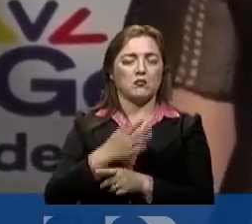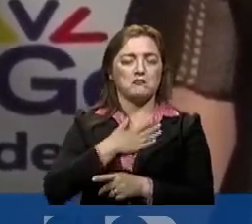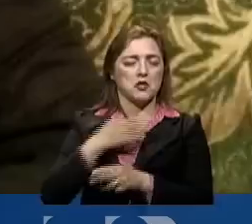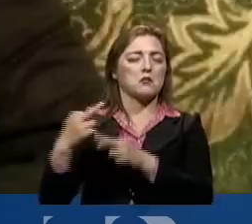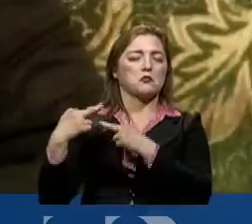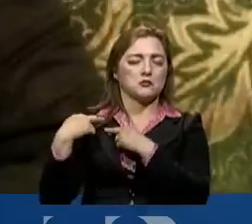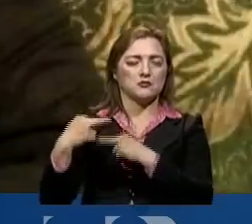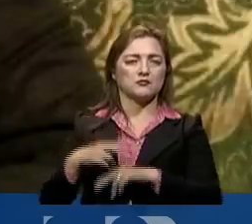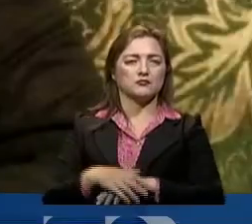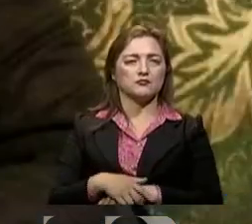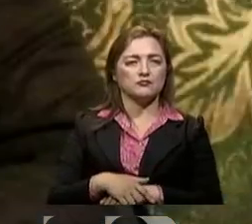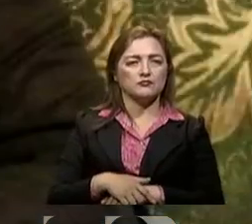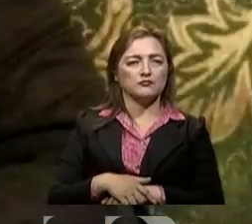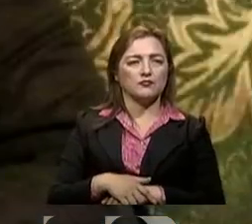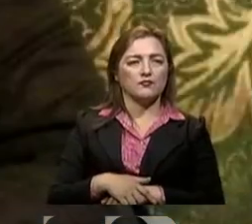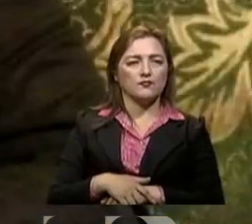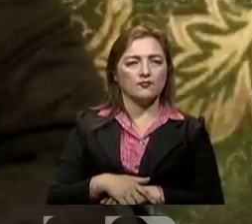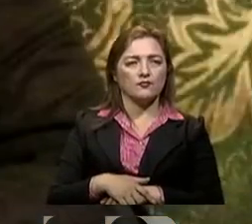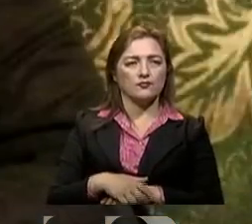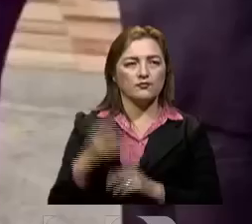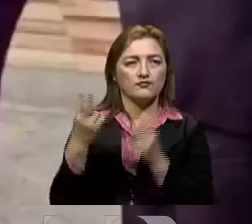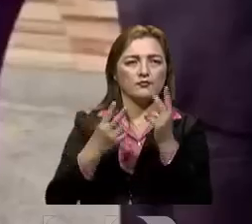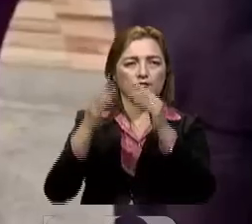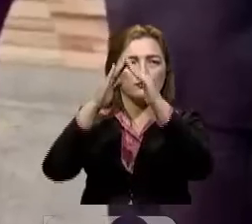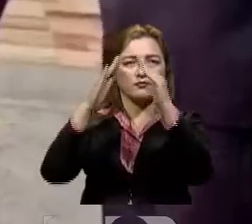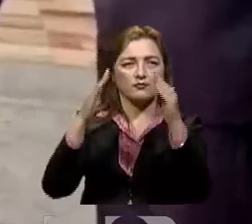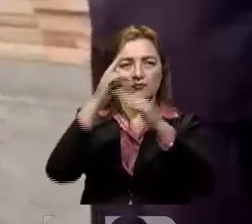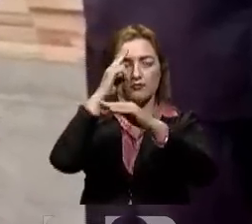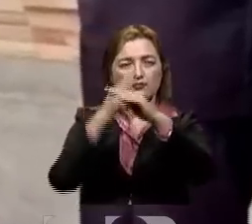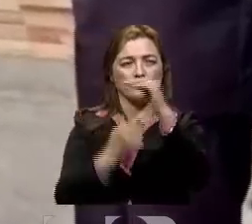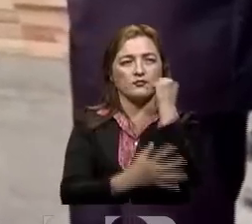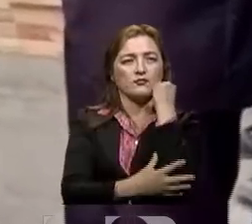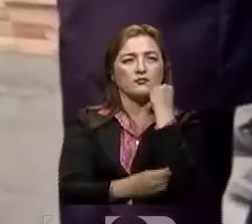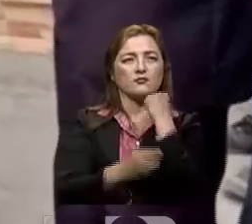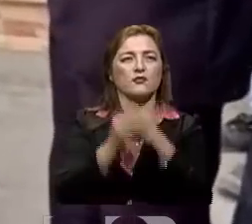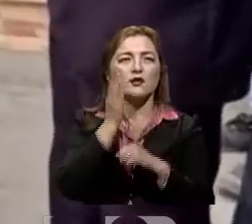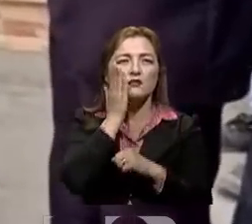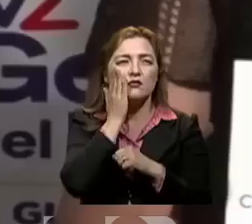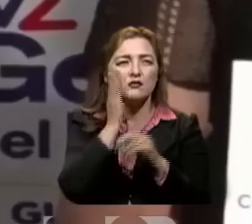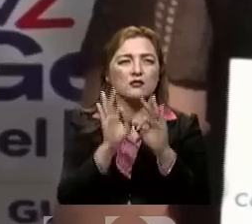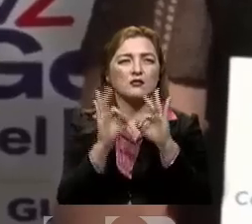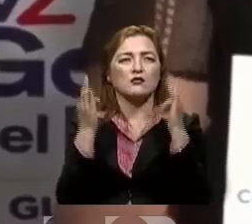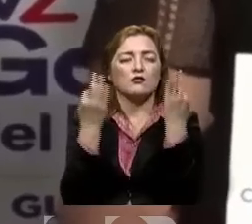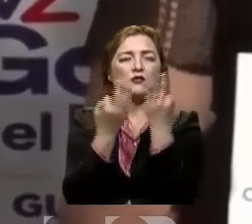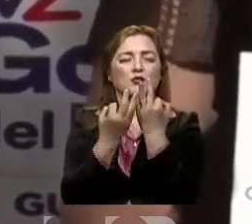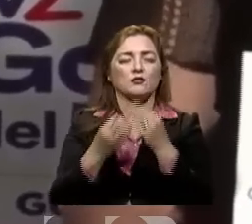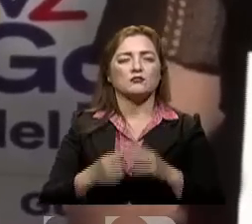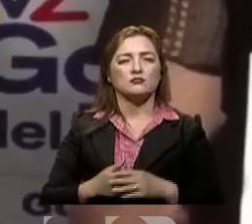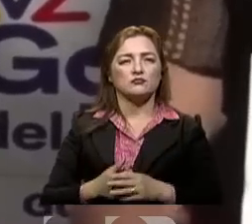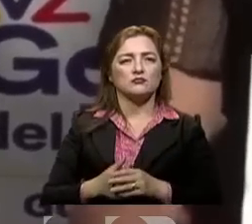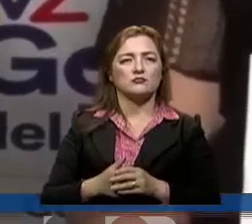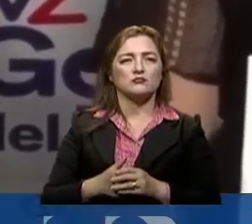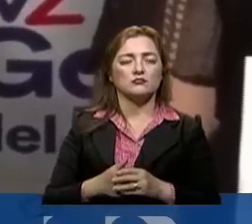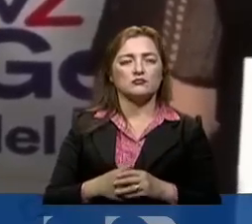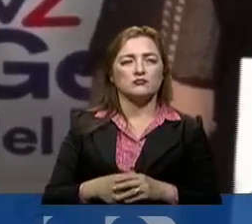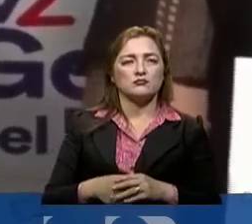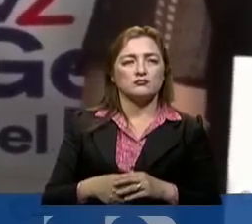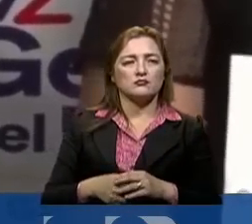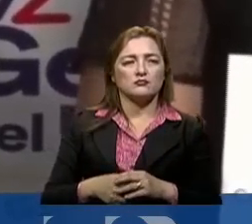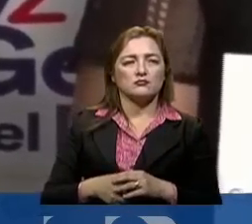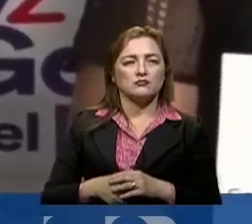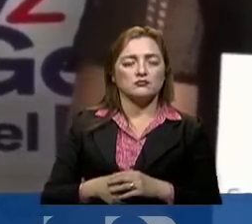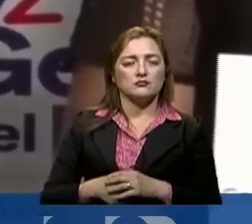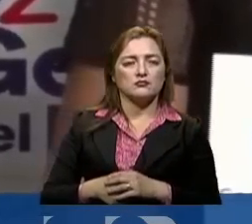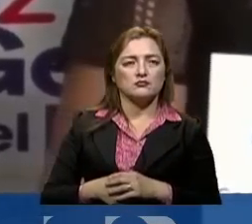del niño. El funcionario visitó la humilde vivienda. Allí se reunió con la madre y familiares. Y también hemos asegurado con